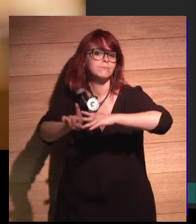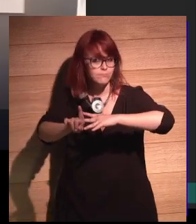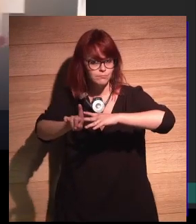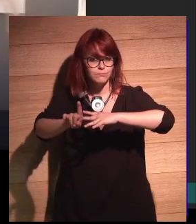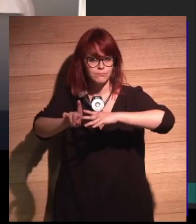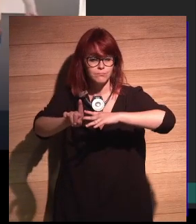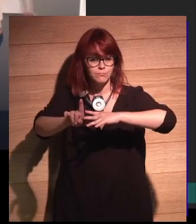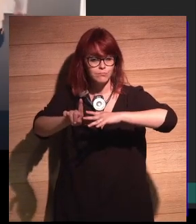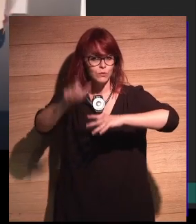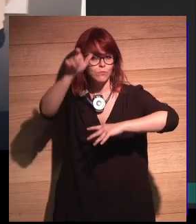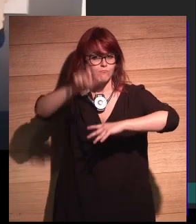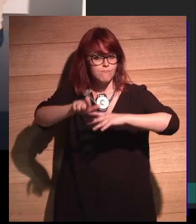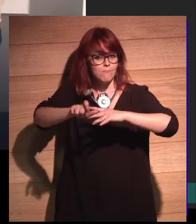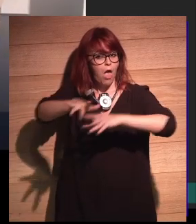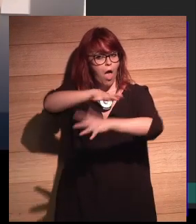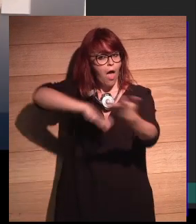que forma parte del caos.